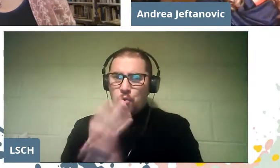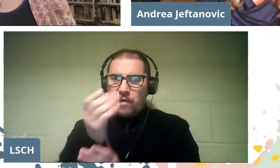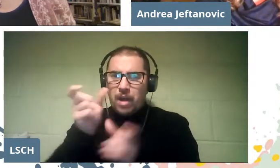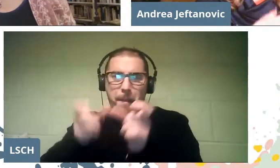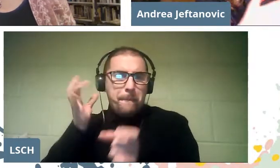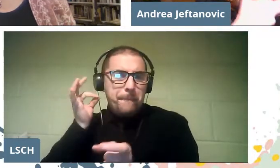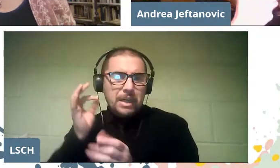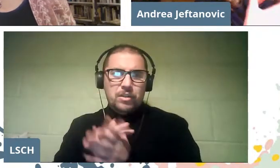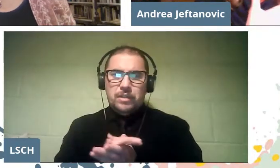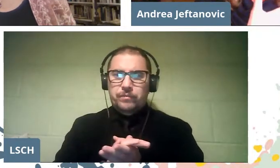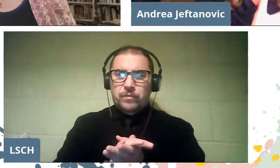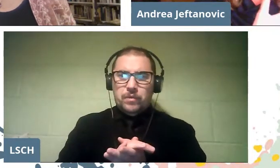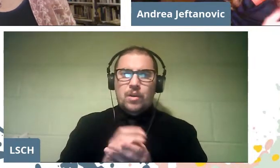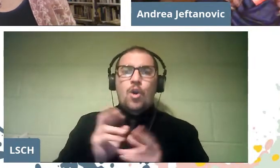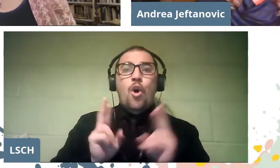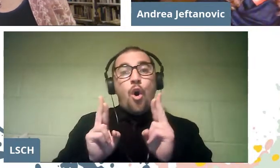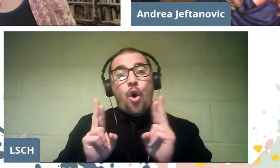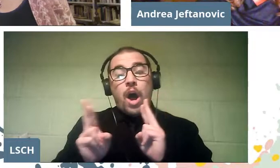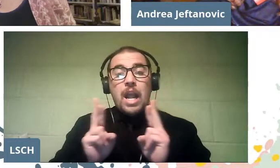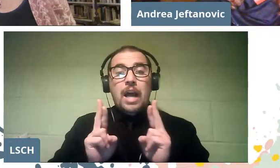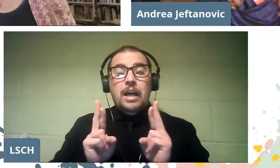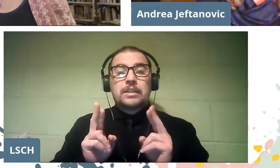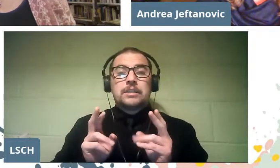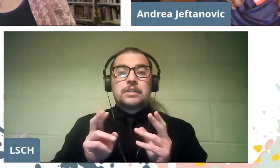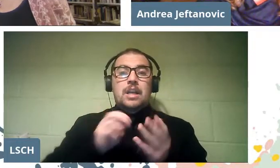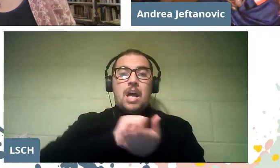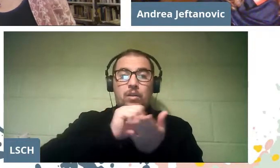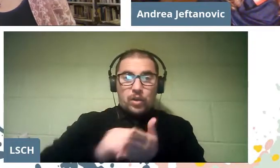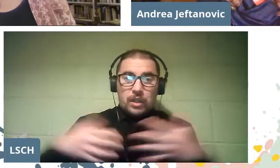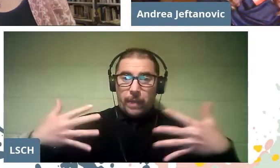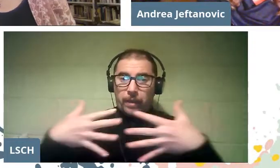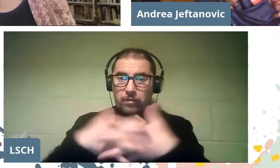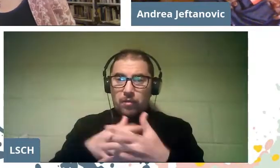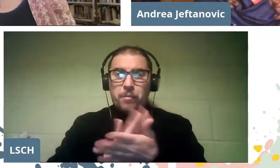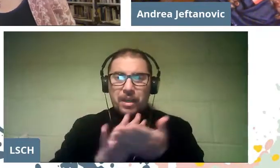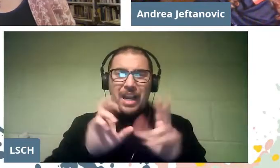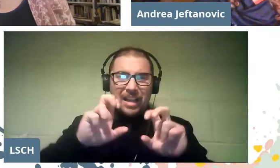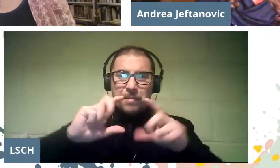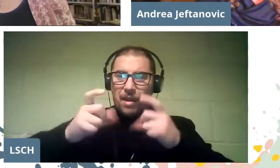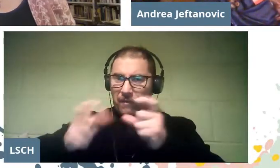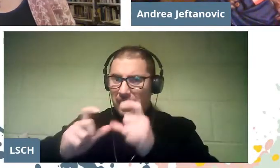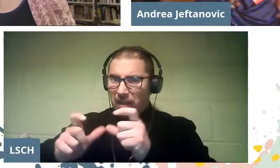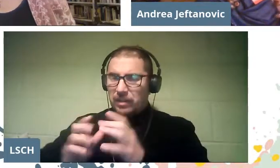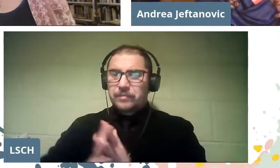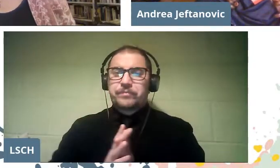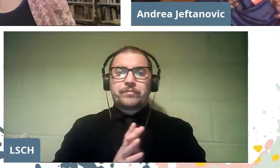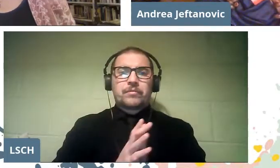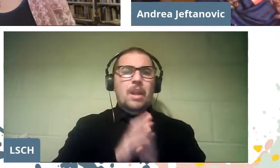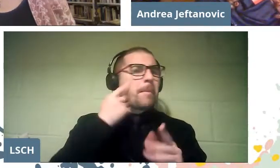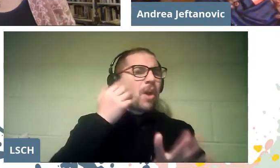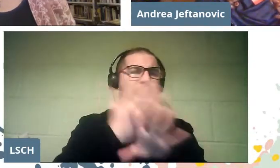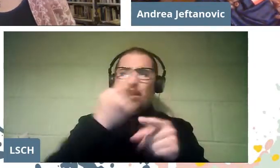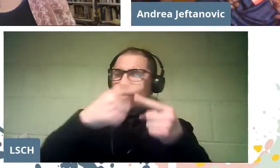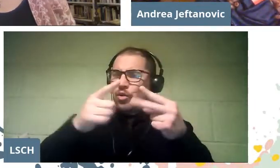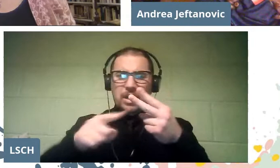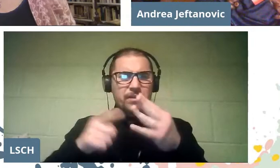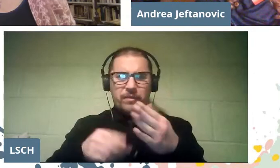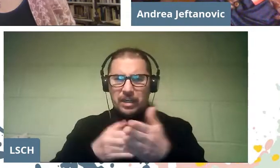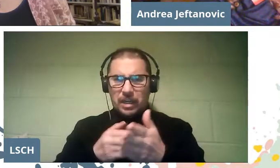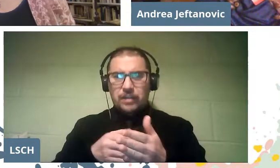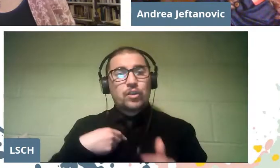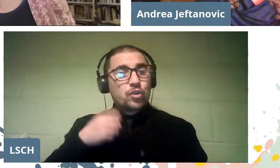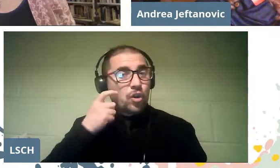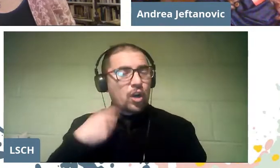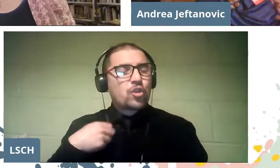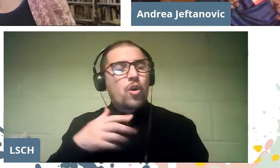ojalá autorías más transversales, porque sin duda la variable género es una de muchas otras limitantes. Así que yo